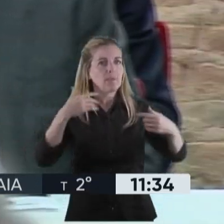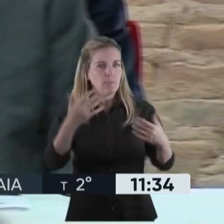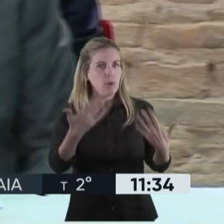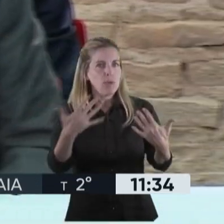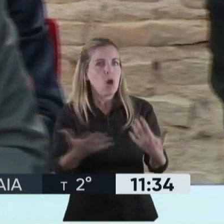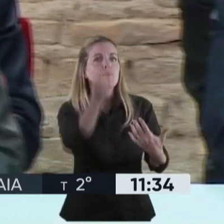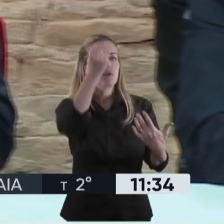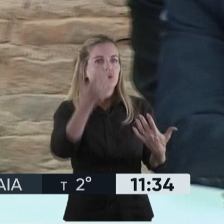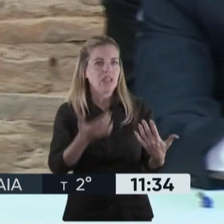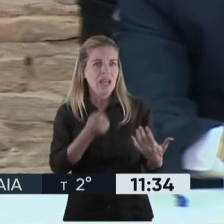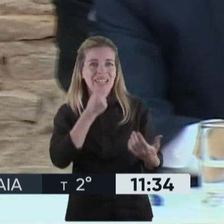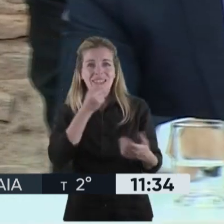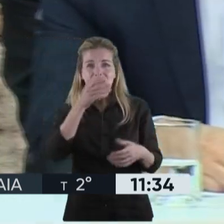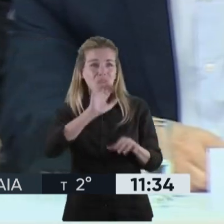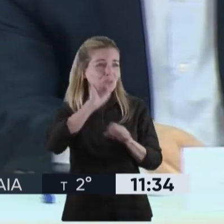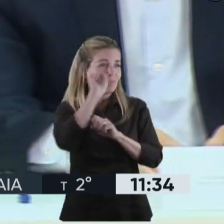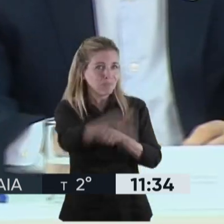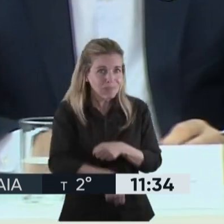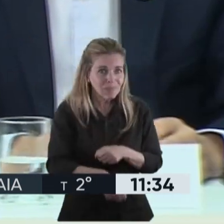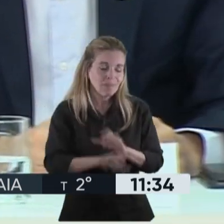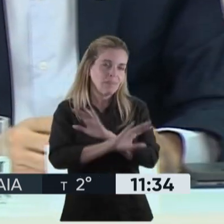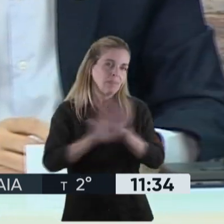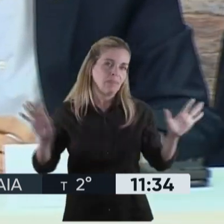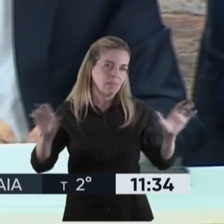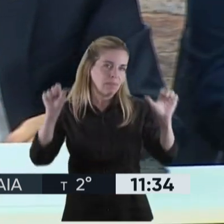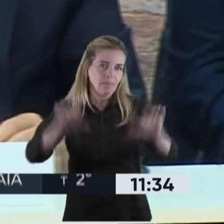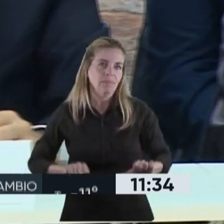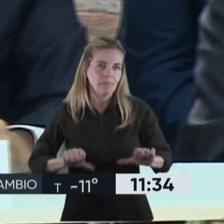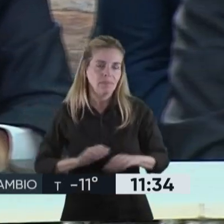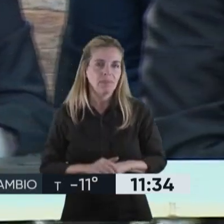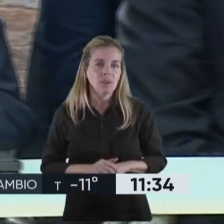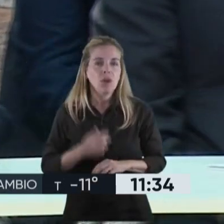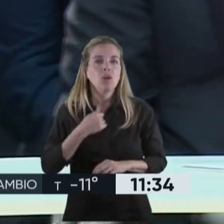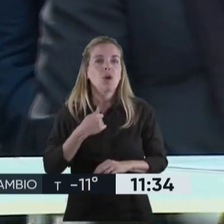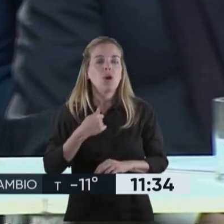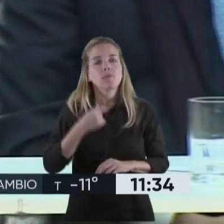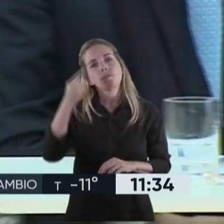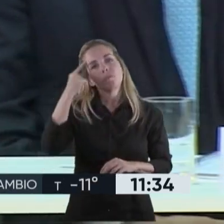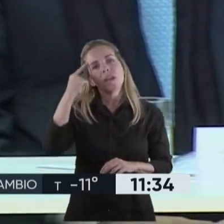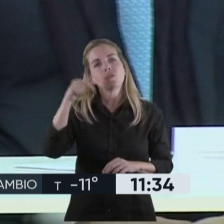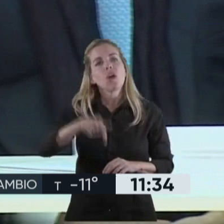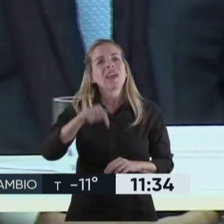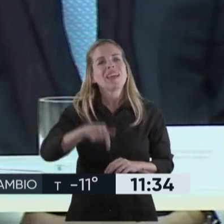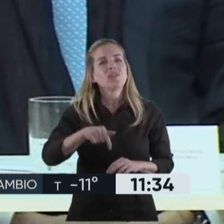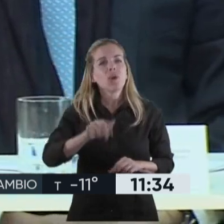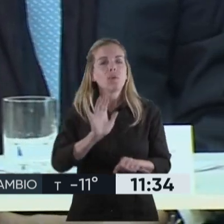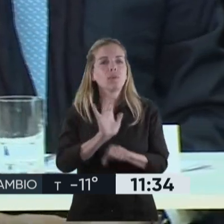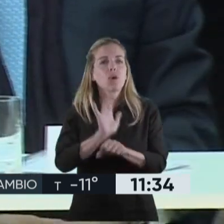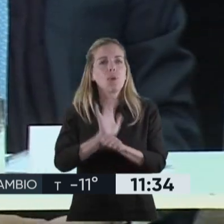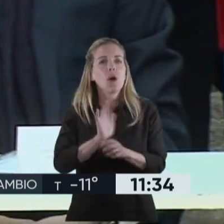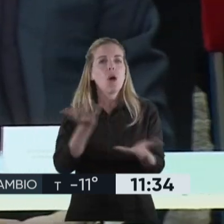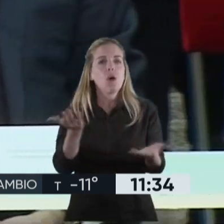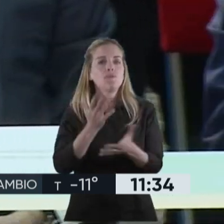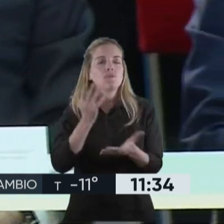no tendremos perdón. No tendremos perdón. Yo hoy creo que estamos dando